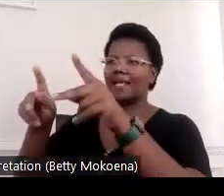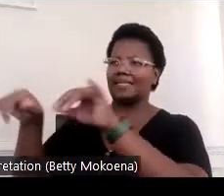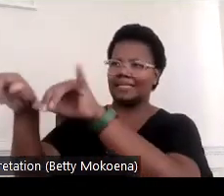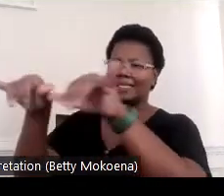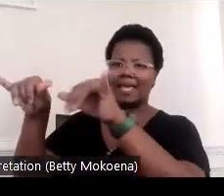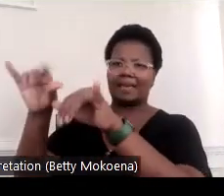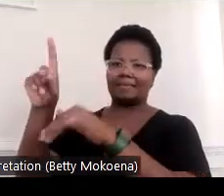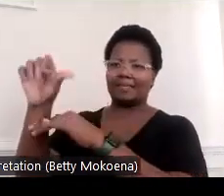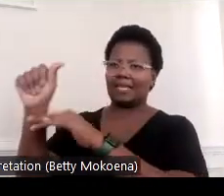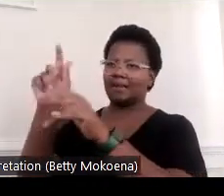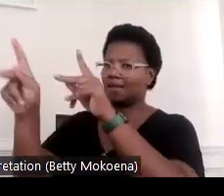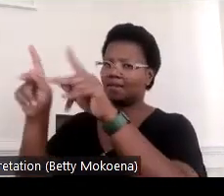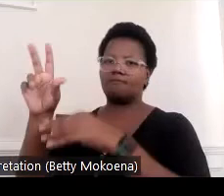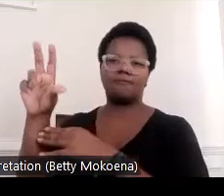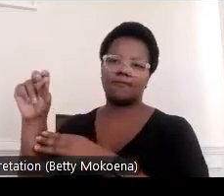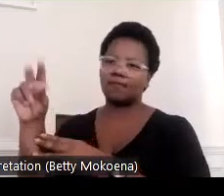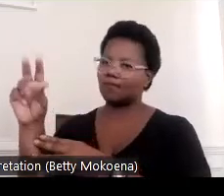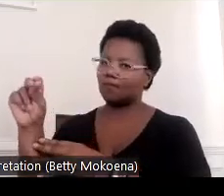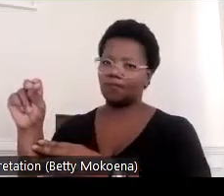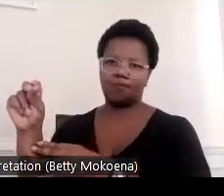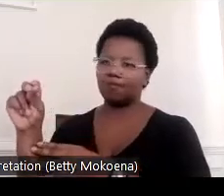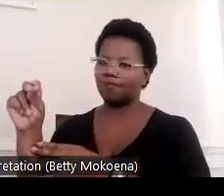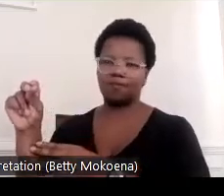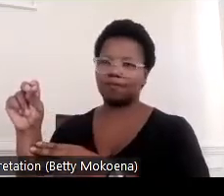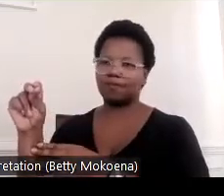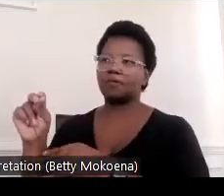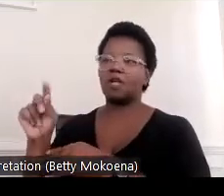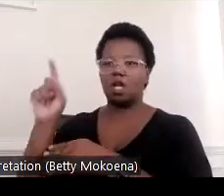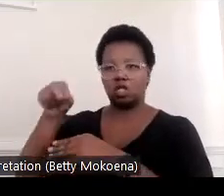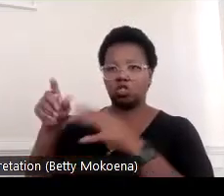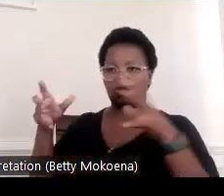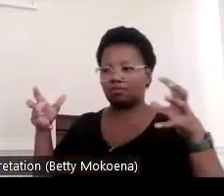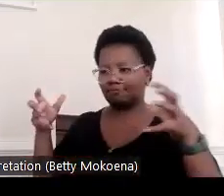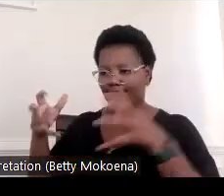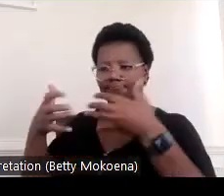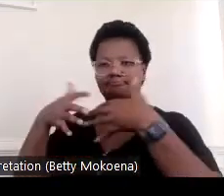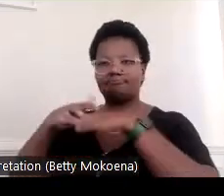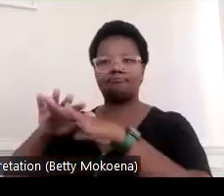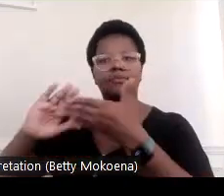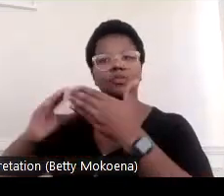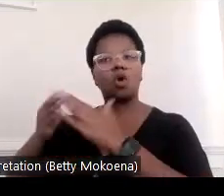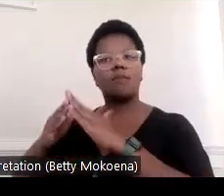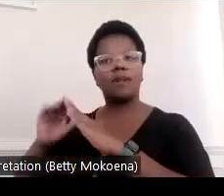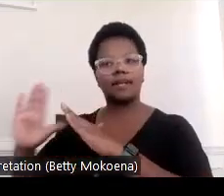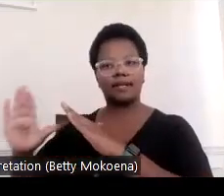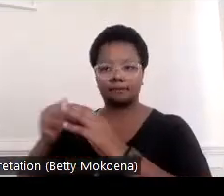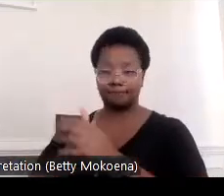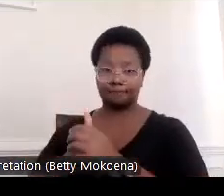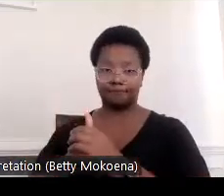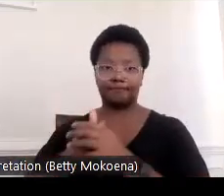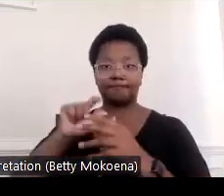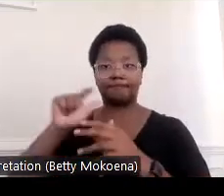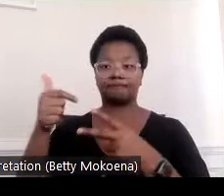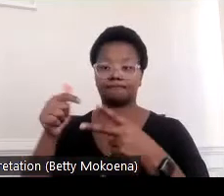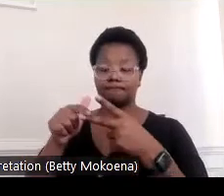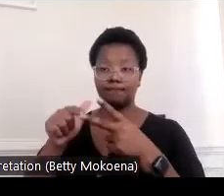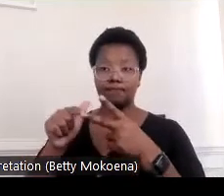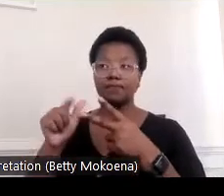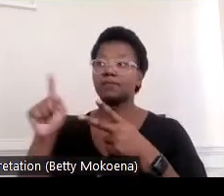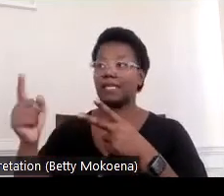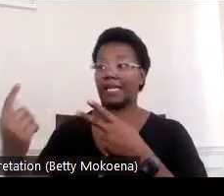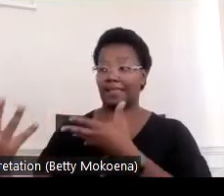segregados viviendo todos en un lugar verdad una unificación afuera de alcance de los demás